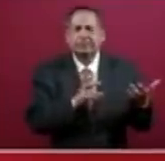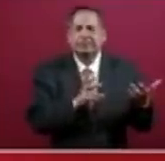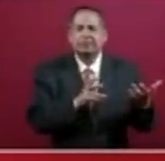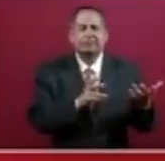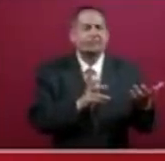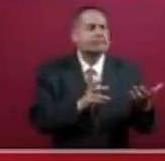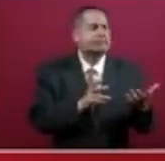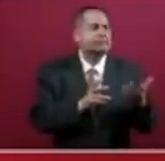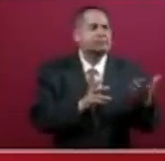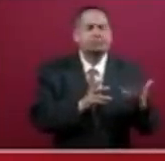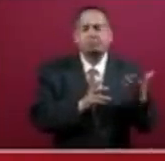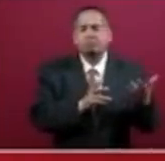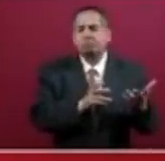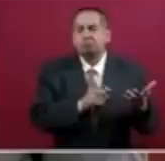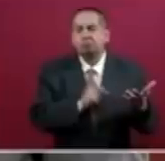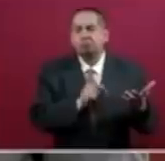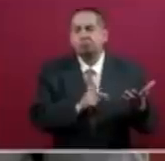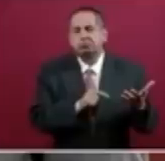esta